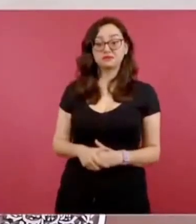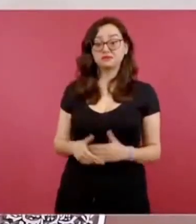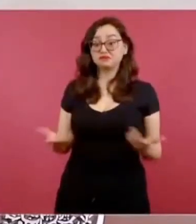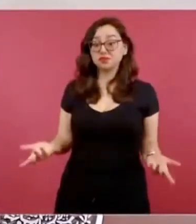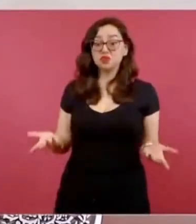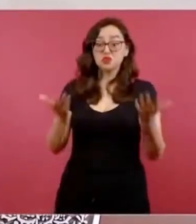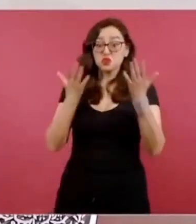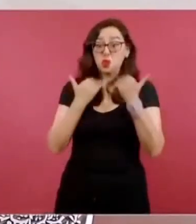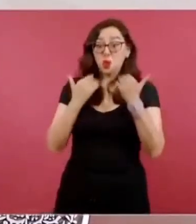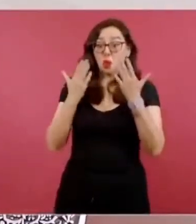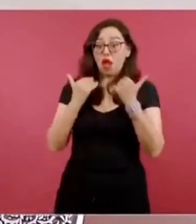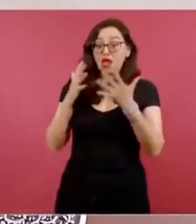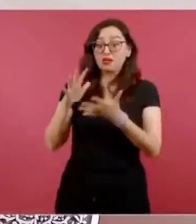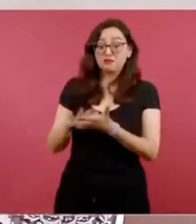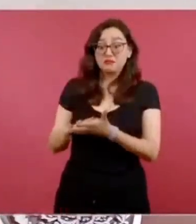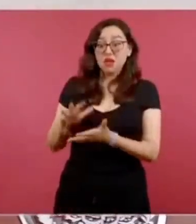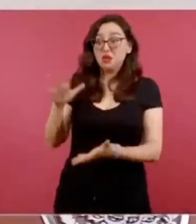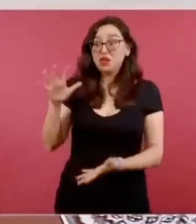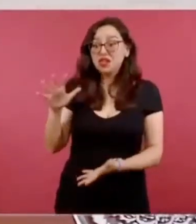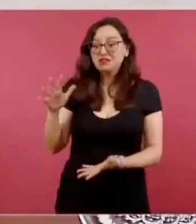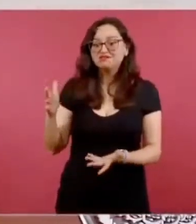tiene el respaldo